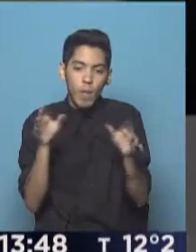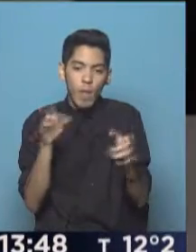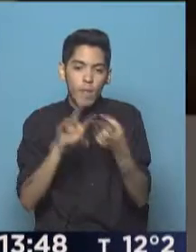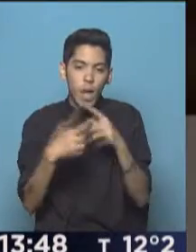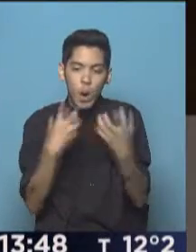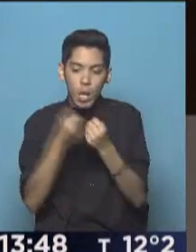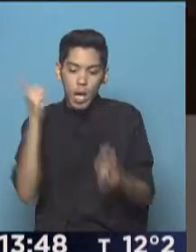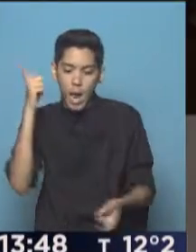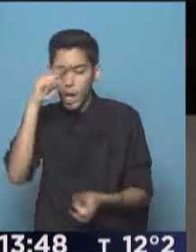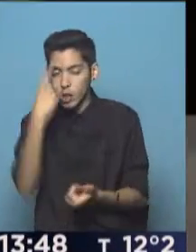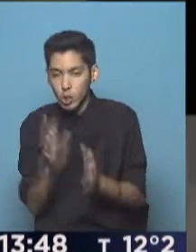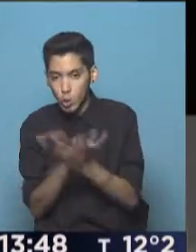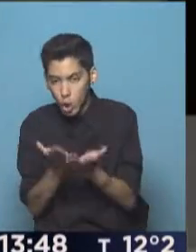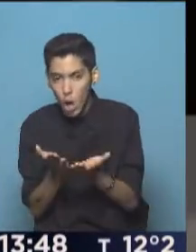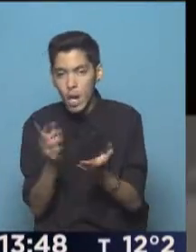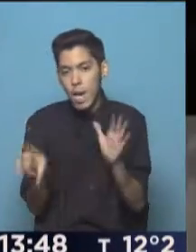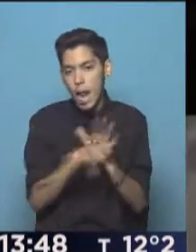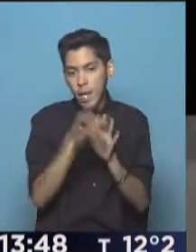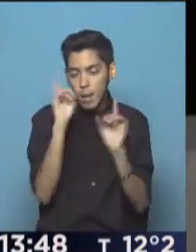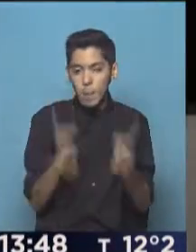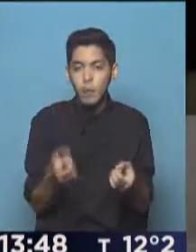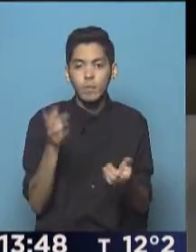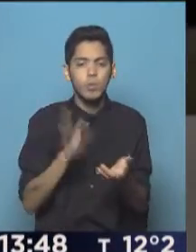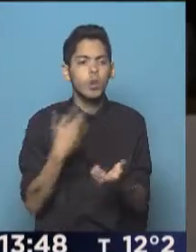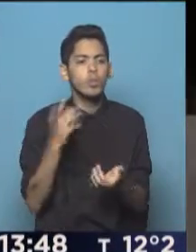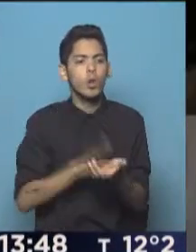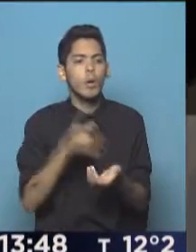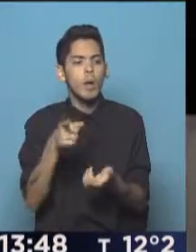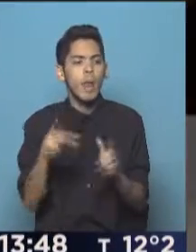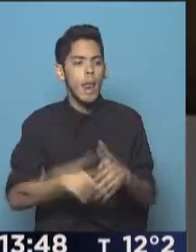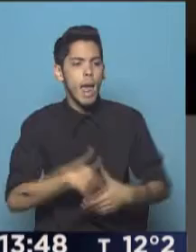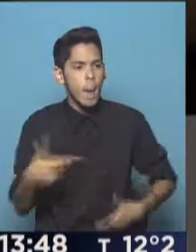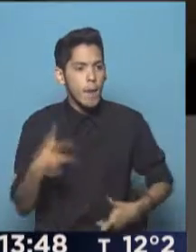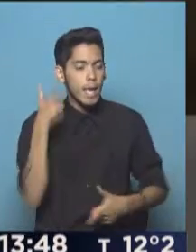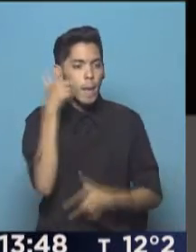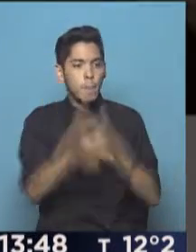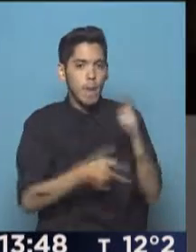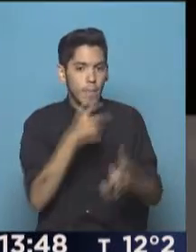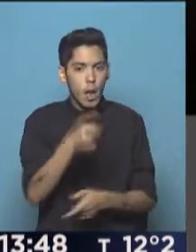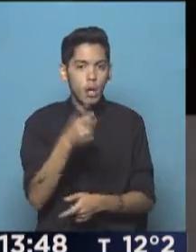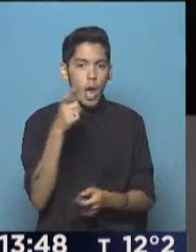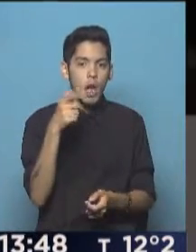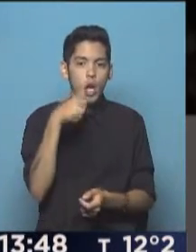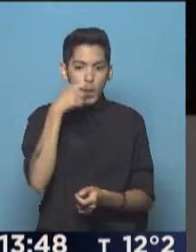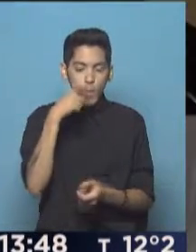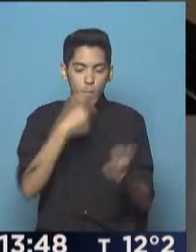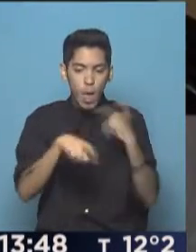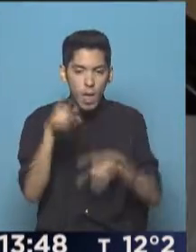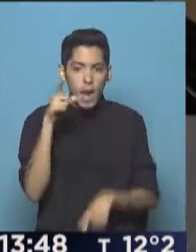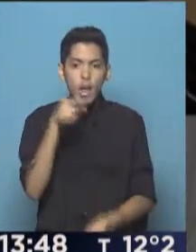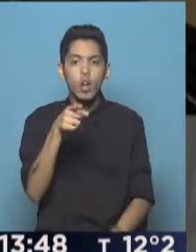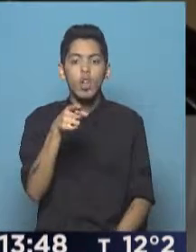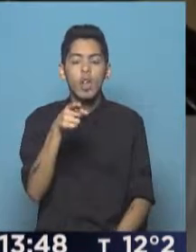está imputado por ser el que tenía el arma con el que mataron a los narcos de Unicenter.